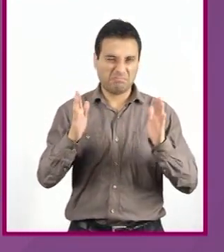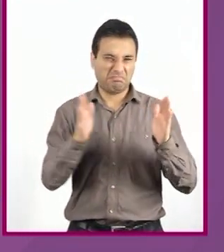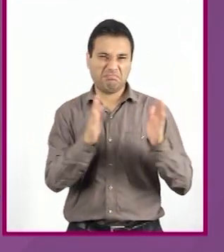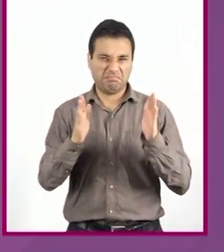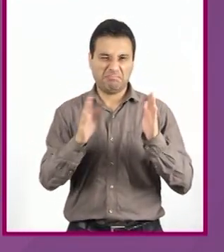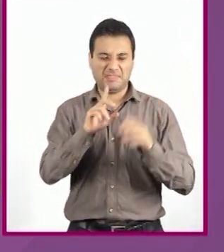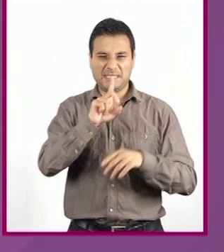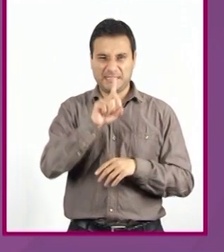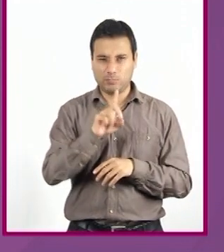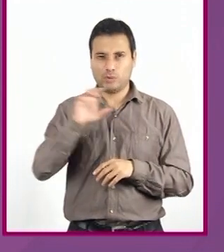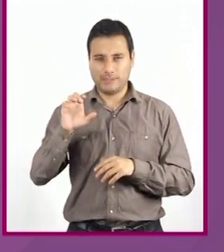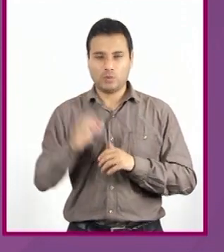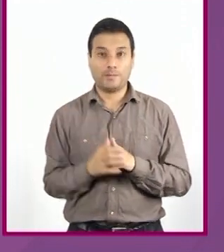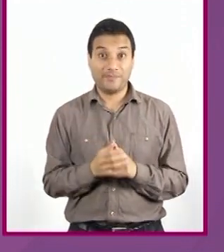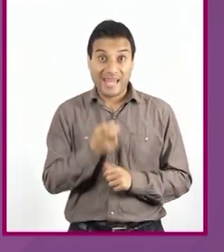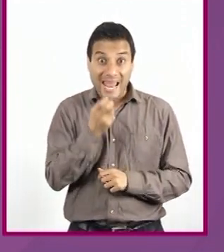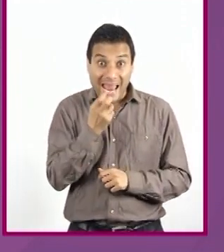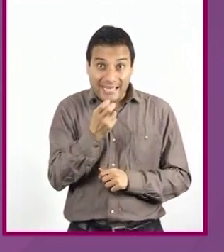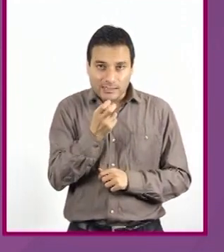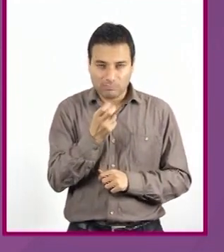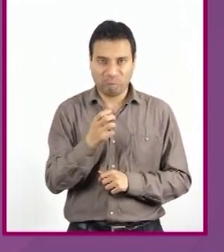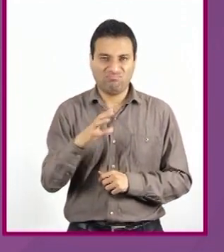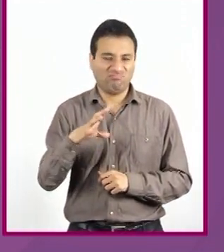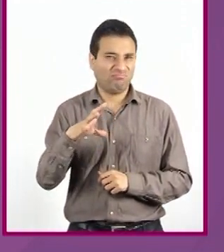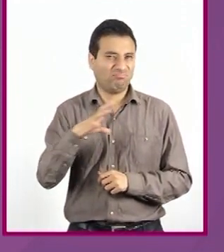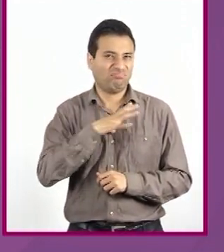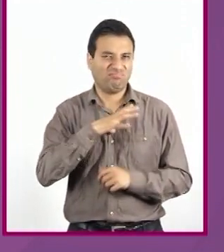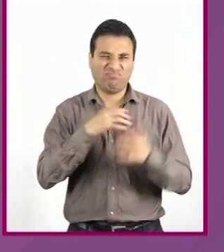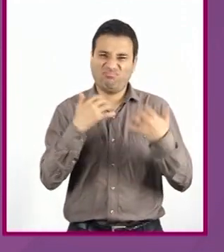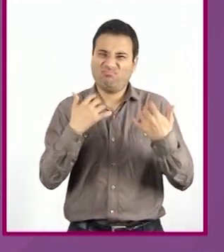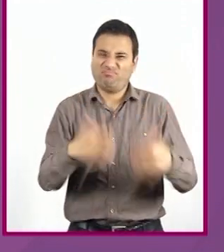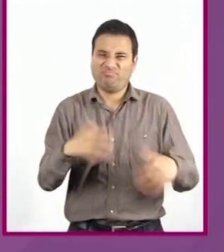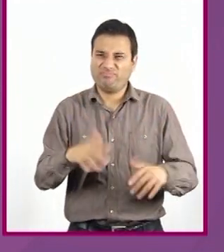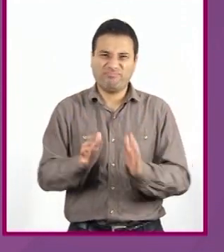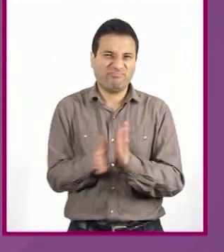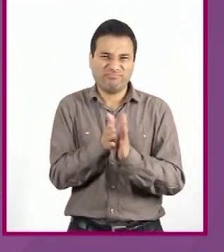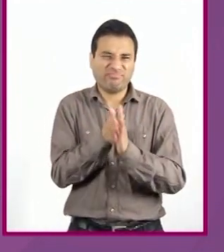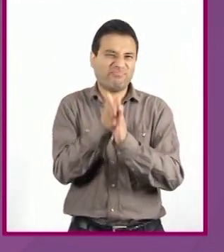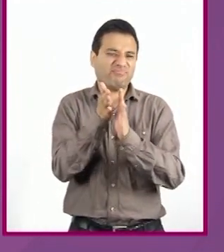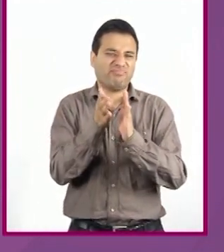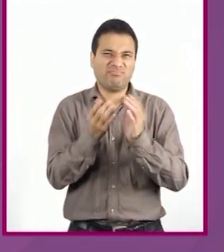esta la época en que se levantaron la mayoría de sus construcciones.